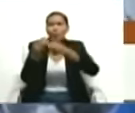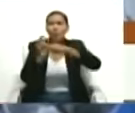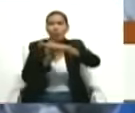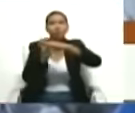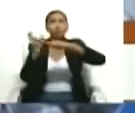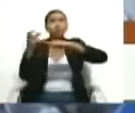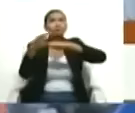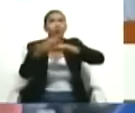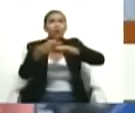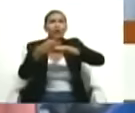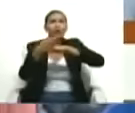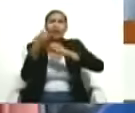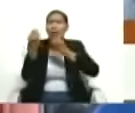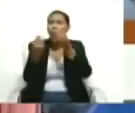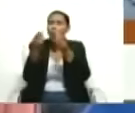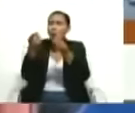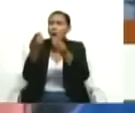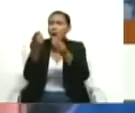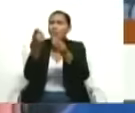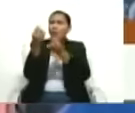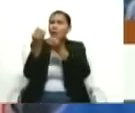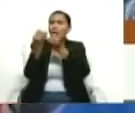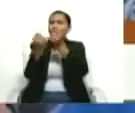donde obtuvo su independencia,